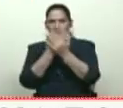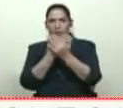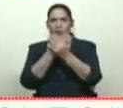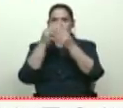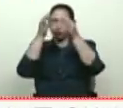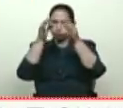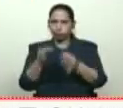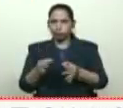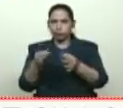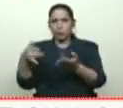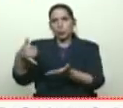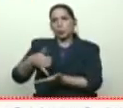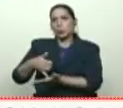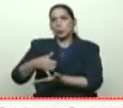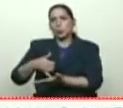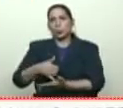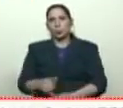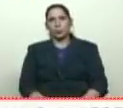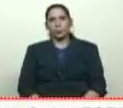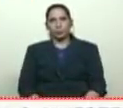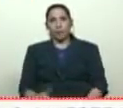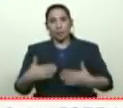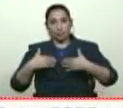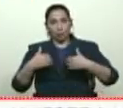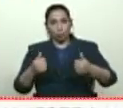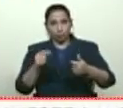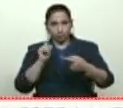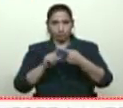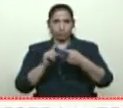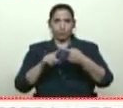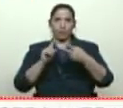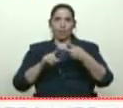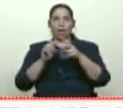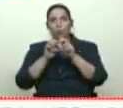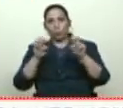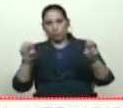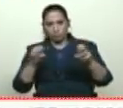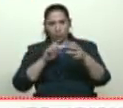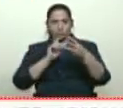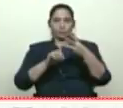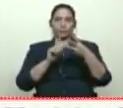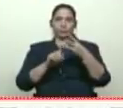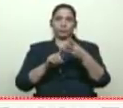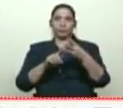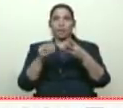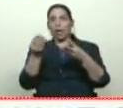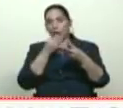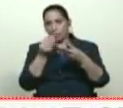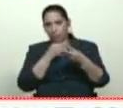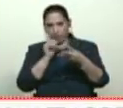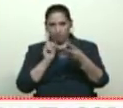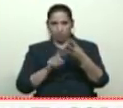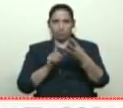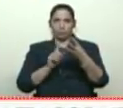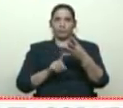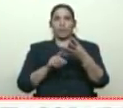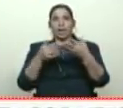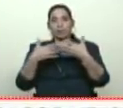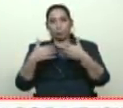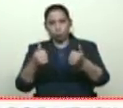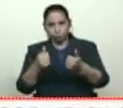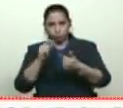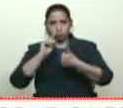la vulnerabilidad. La salud, la educación, la alimentación, la